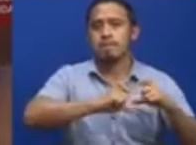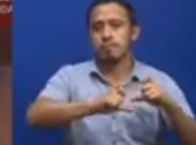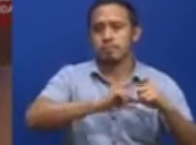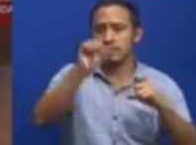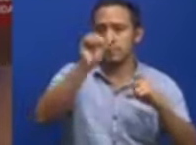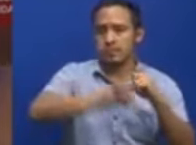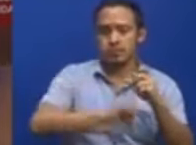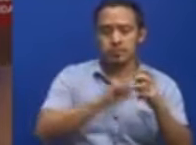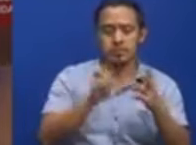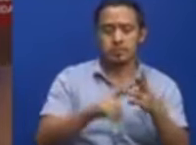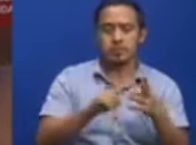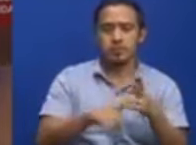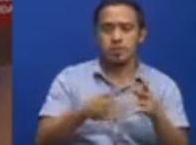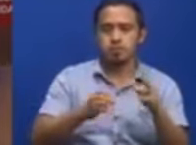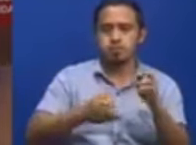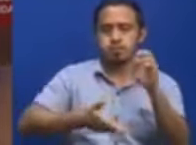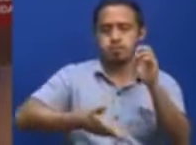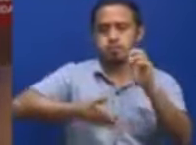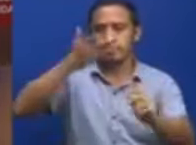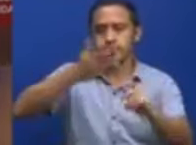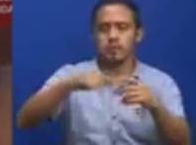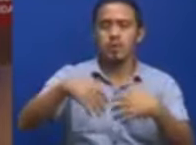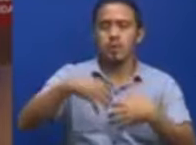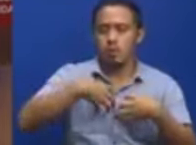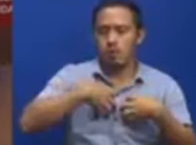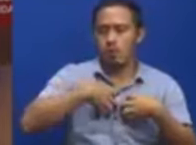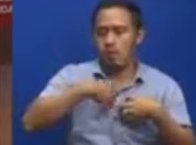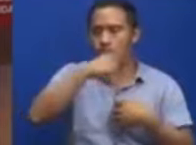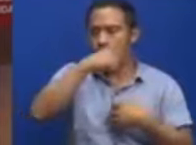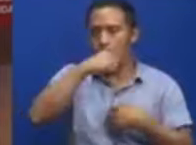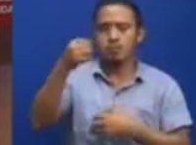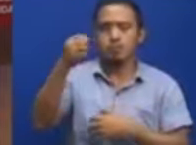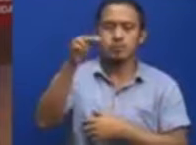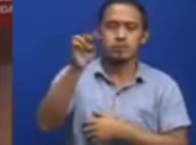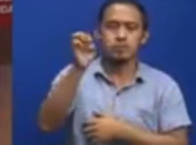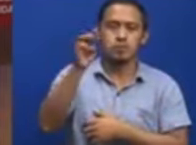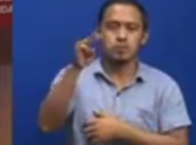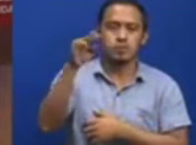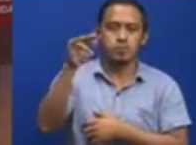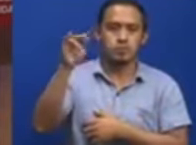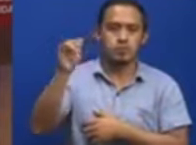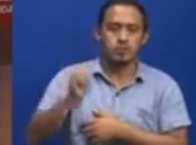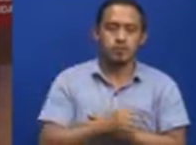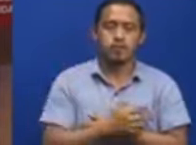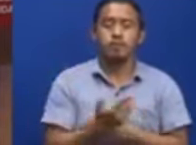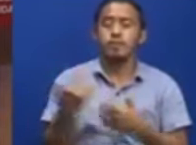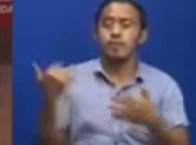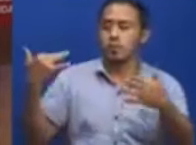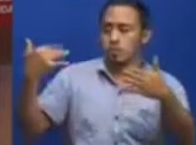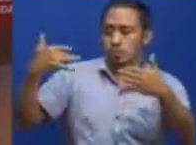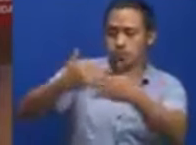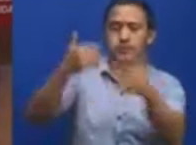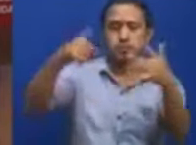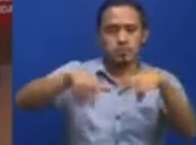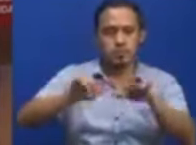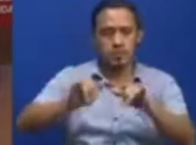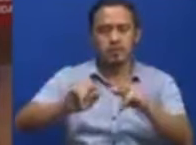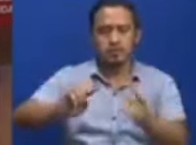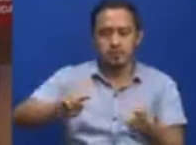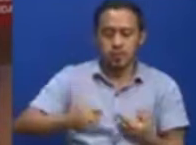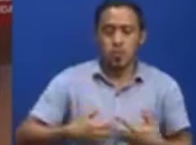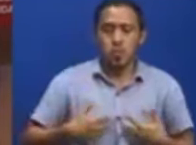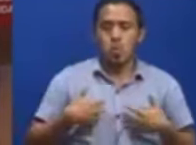miocardio, crisis hipertensiva y neumonías bacterianas. Hasta la fecha, hemos logrado la recuperación